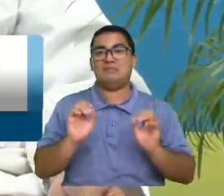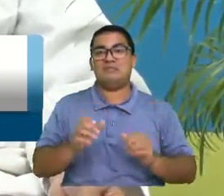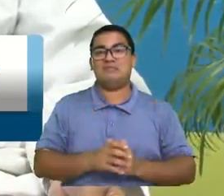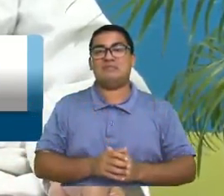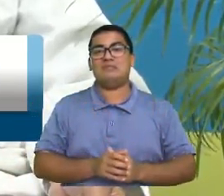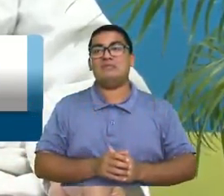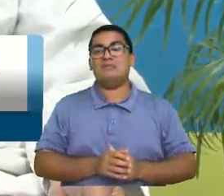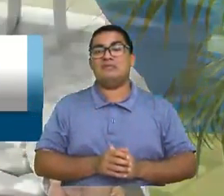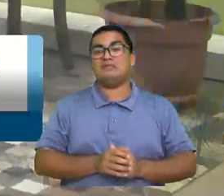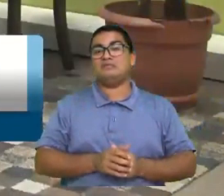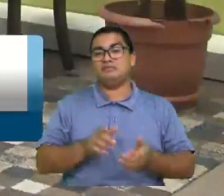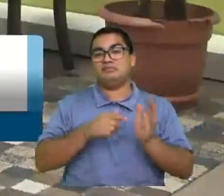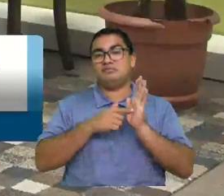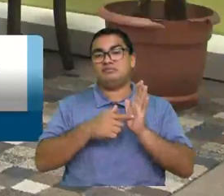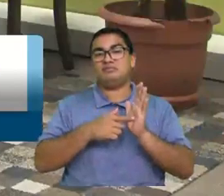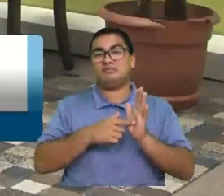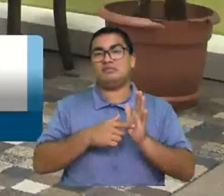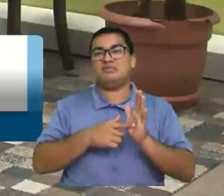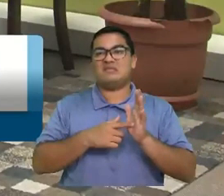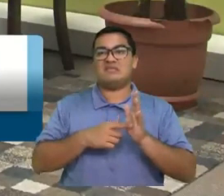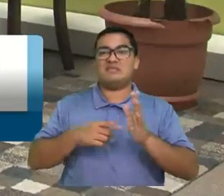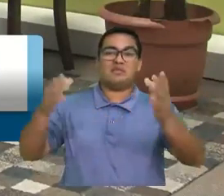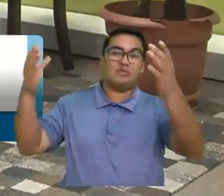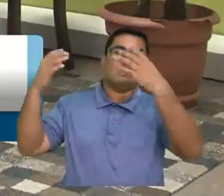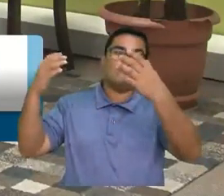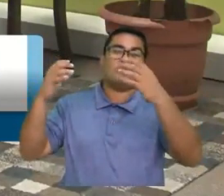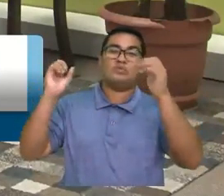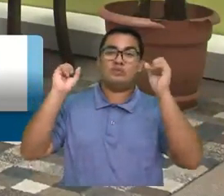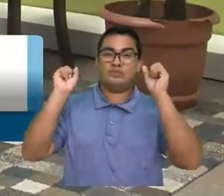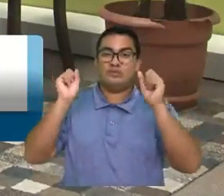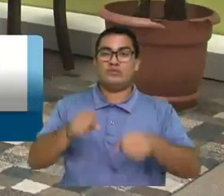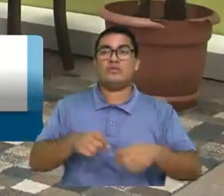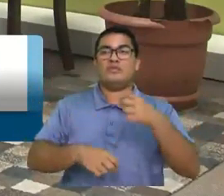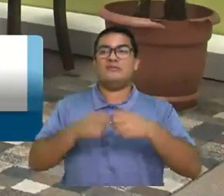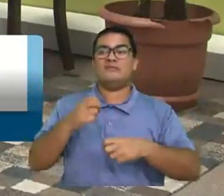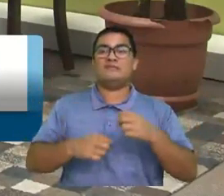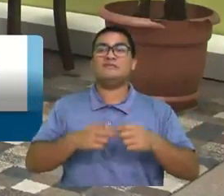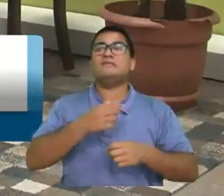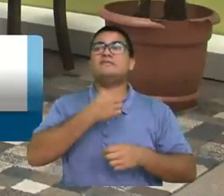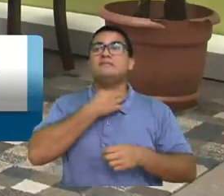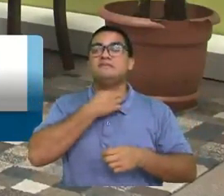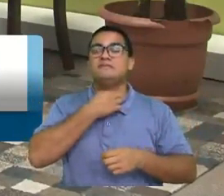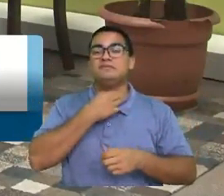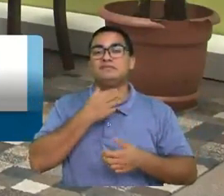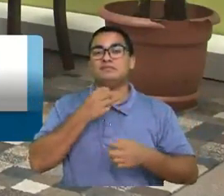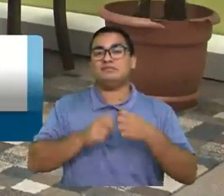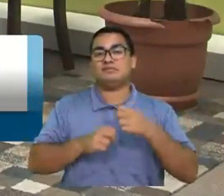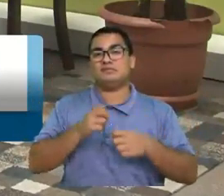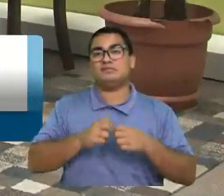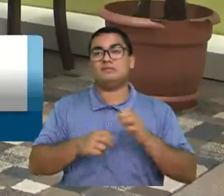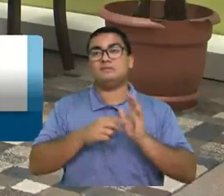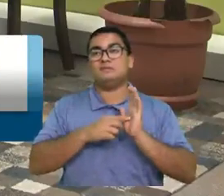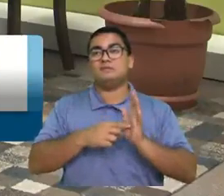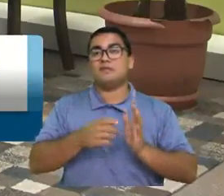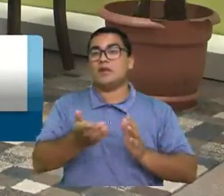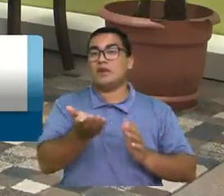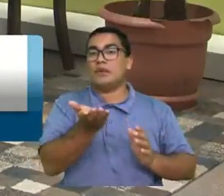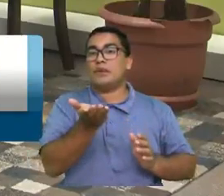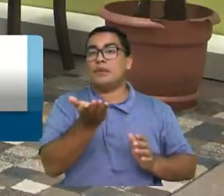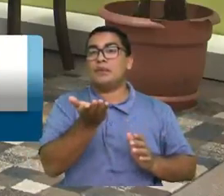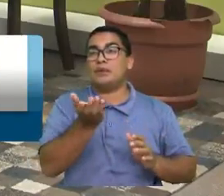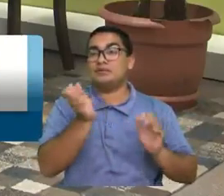Hay factores, aparte de, por ejemplo, mojarse, doctora, que pueden provocar la amigdalitis o la faringitis. Yo pienso en el polvo también.